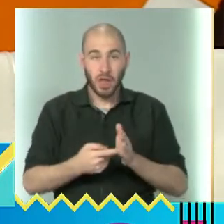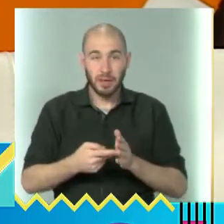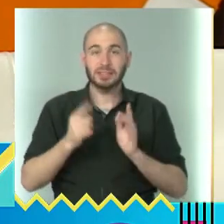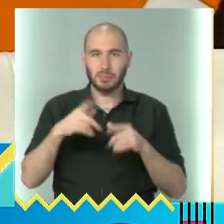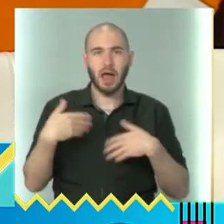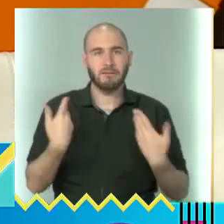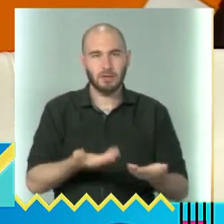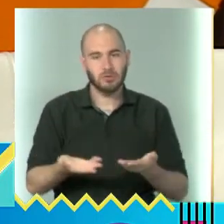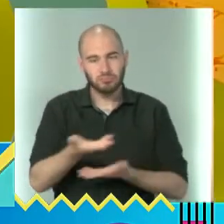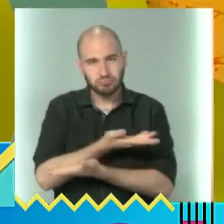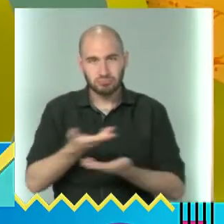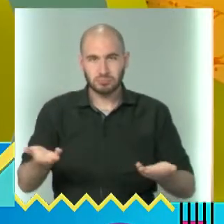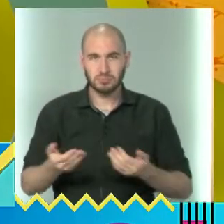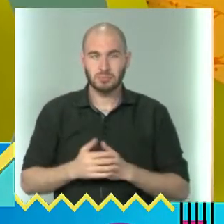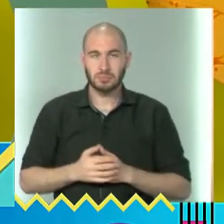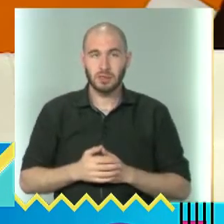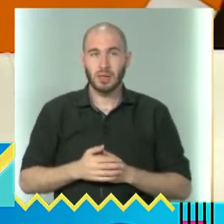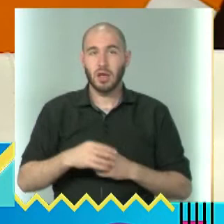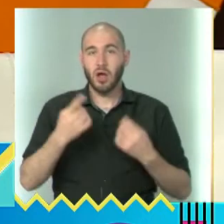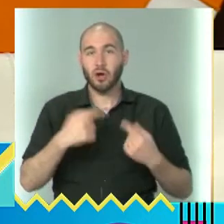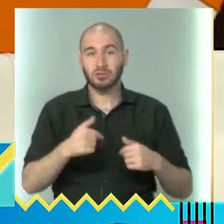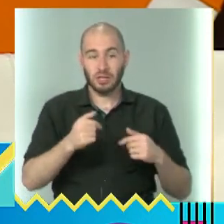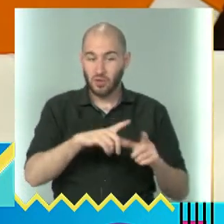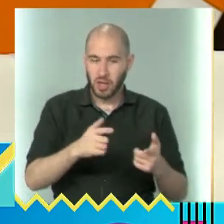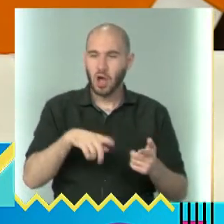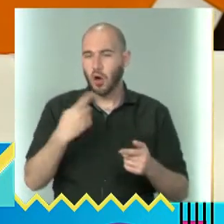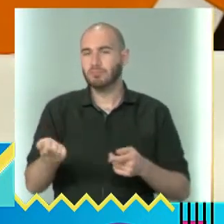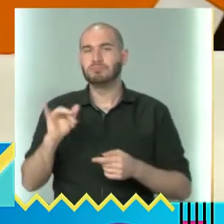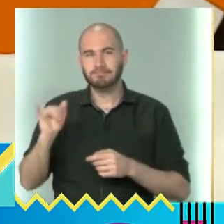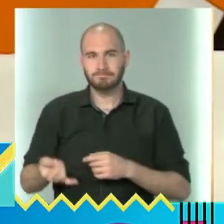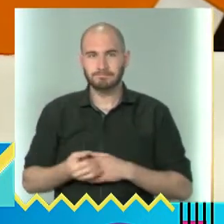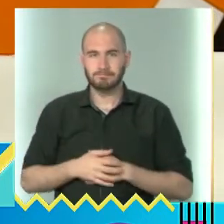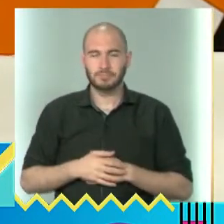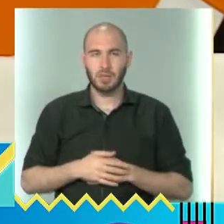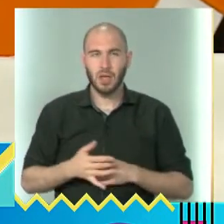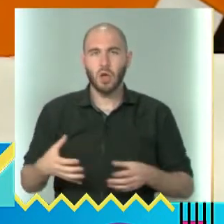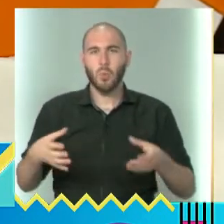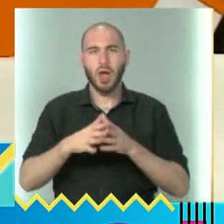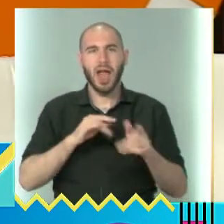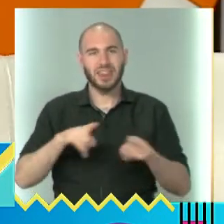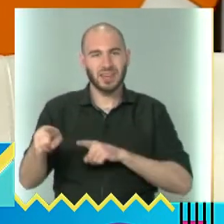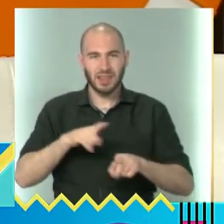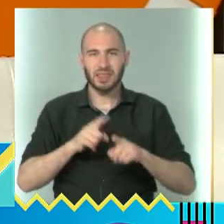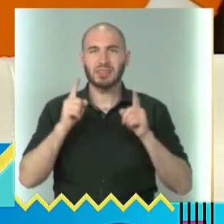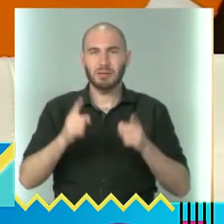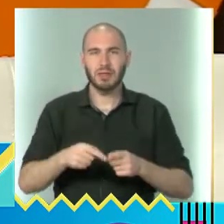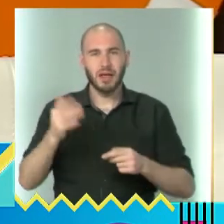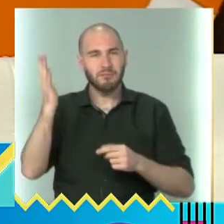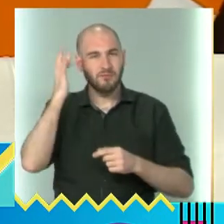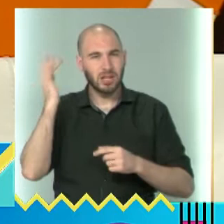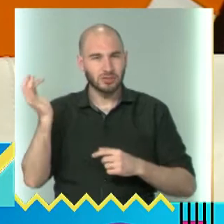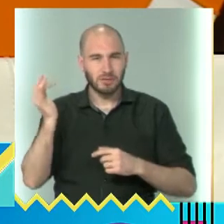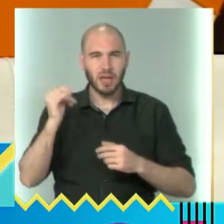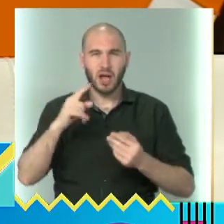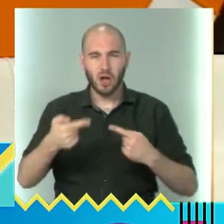un beneficio por otro lado, donde uno no hace algo lo hace el otro. Me parece que la comunidad de internet también tiene como toda una filosofía